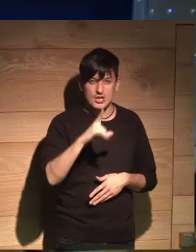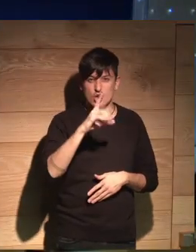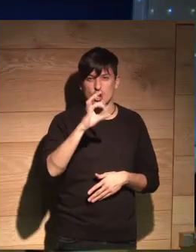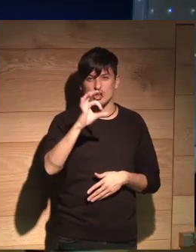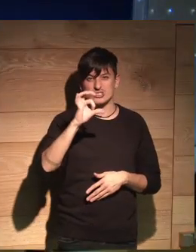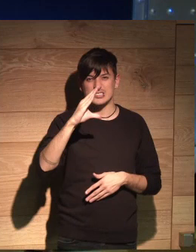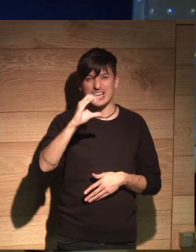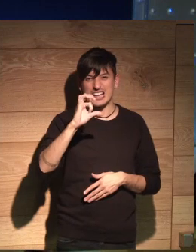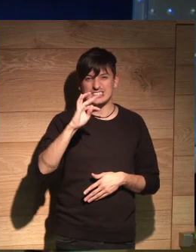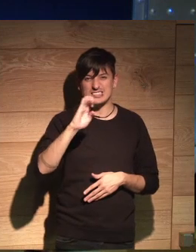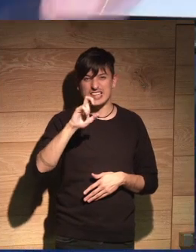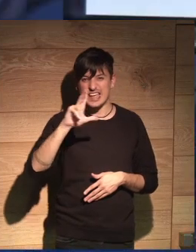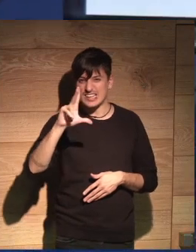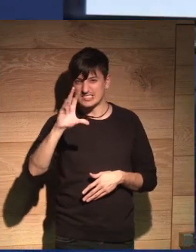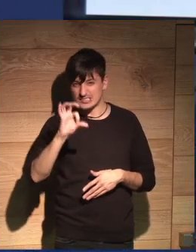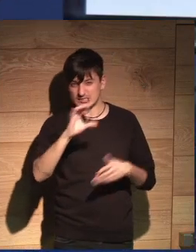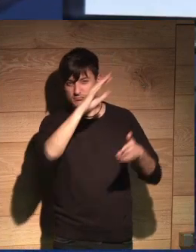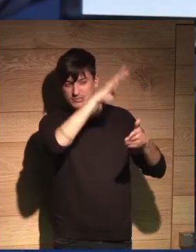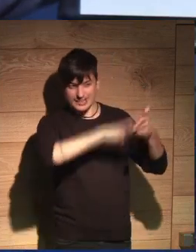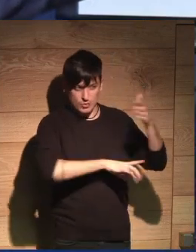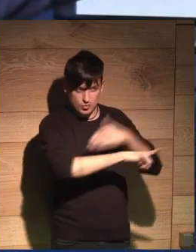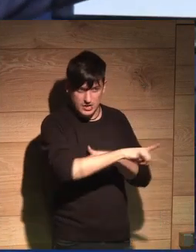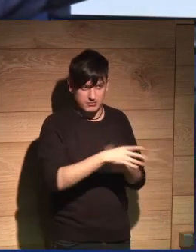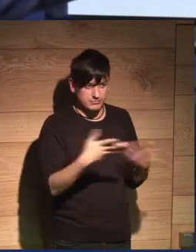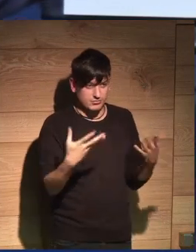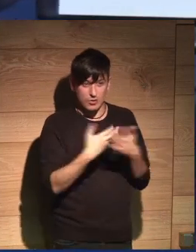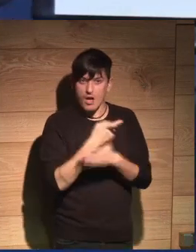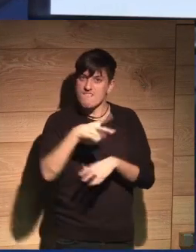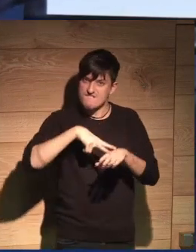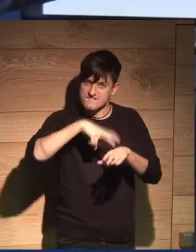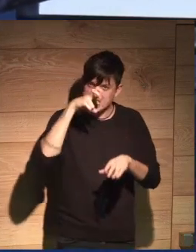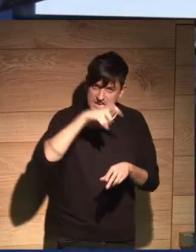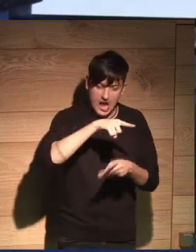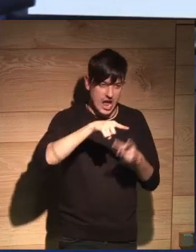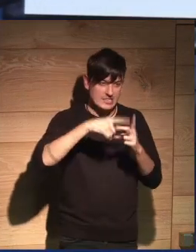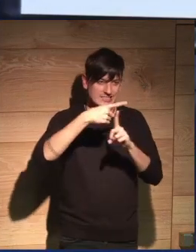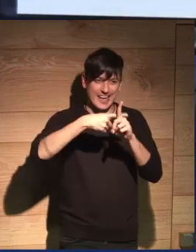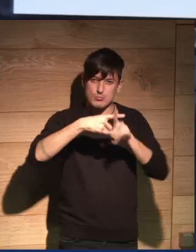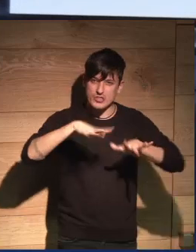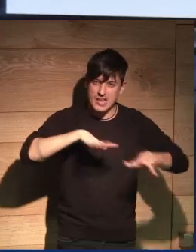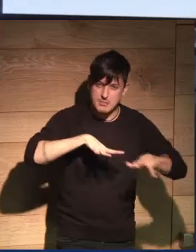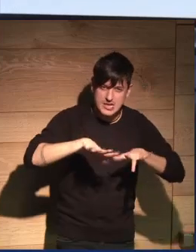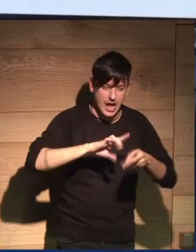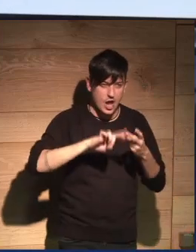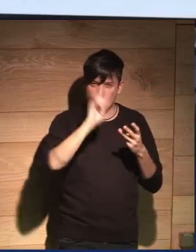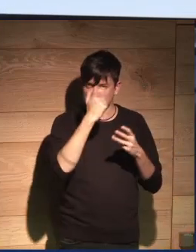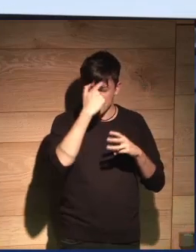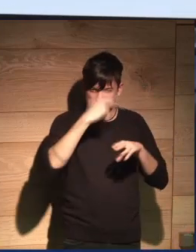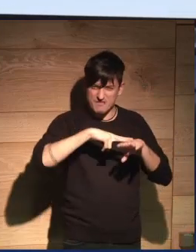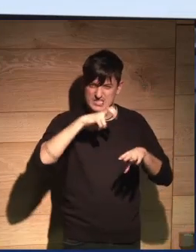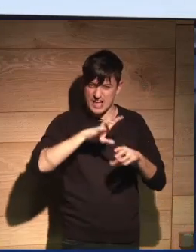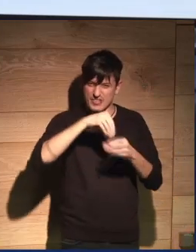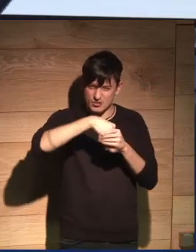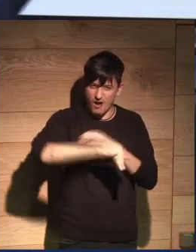en Cataluña, todo, para hablar de, por ejemplo, en este caso, no, aquí hay física, aquí hay termodinámica, aquí hay conceptos físicos,